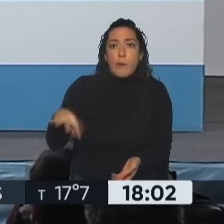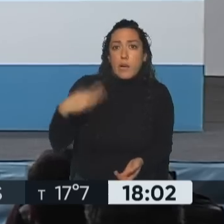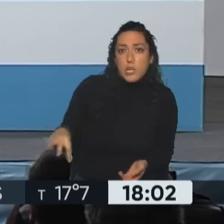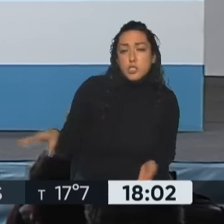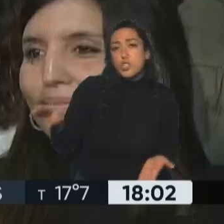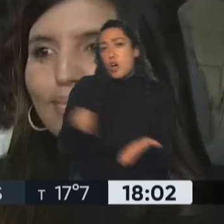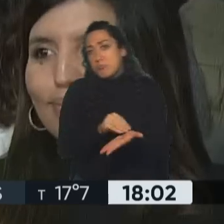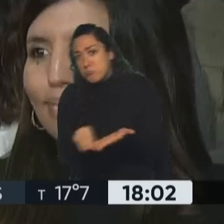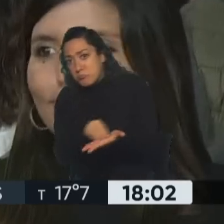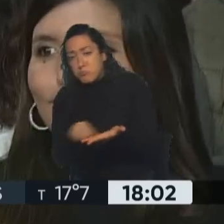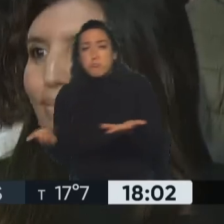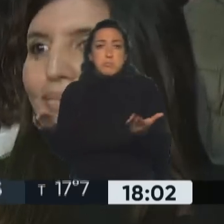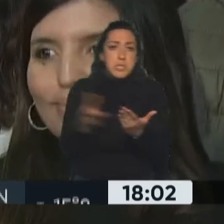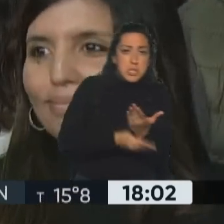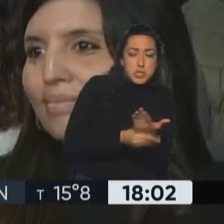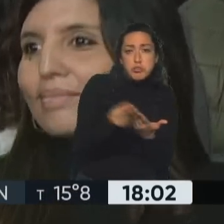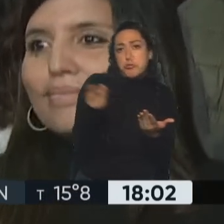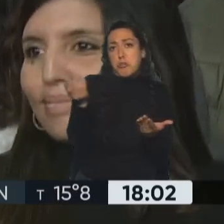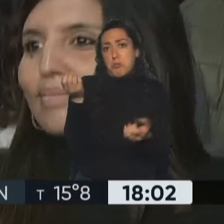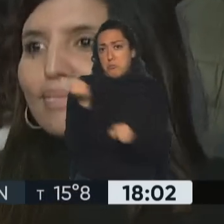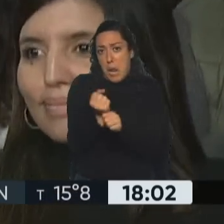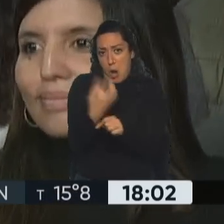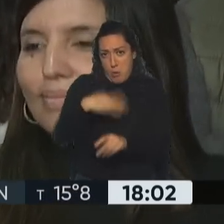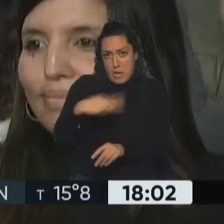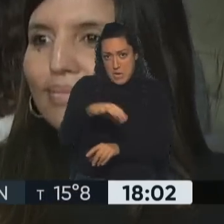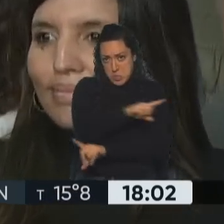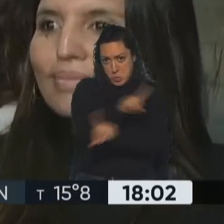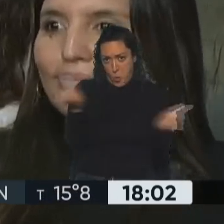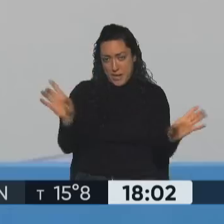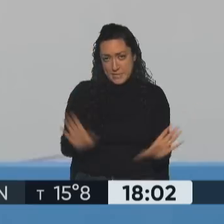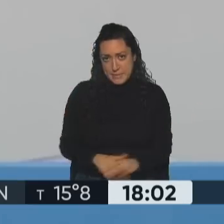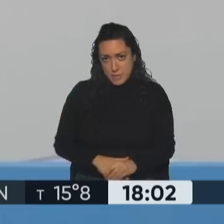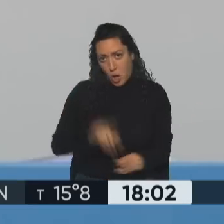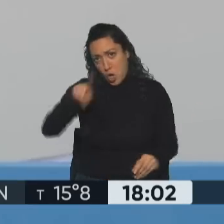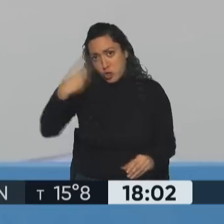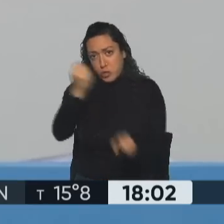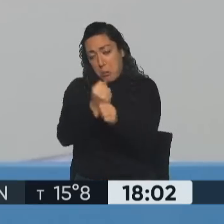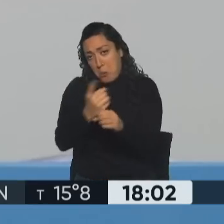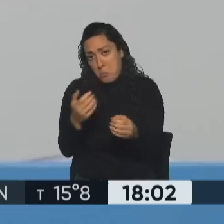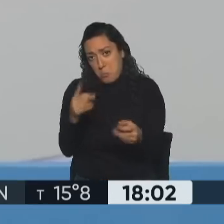legislador, ni legisladora, ni ministro, ni ministra. Y la verdad que